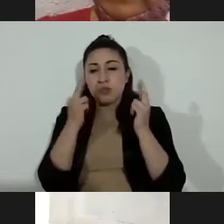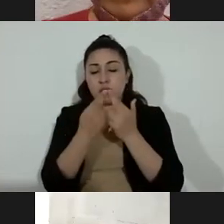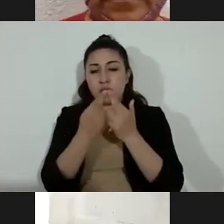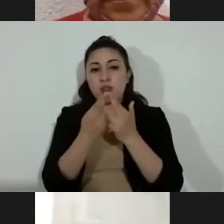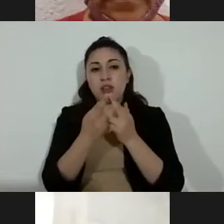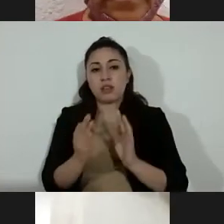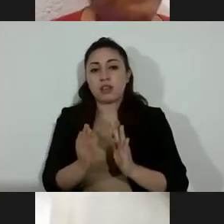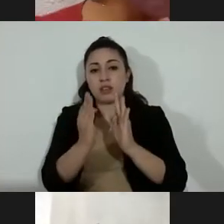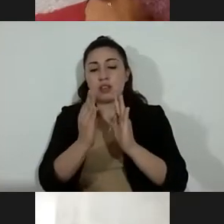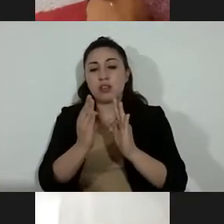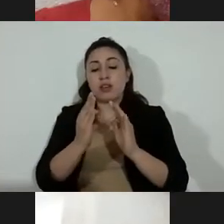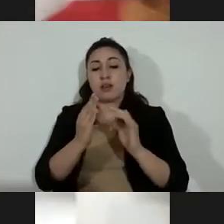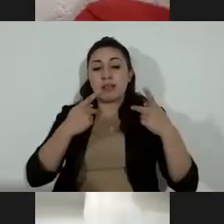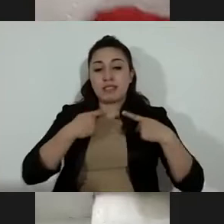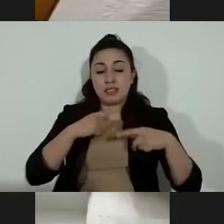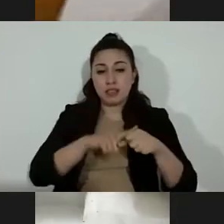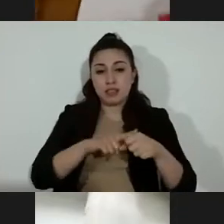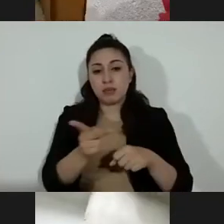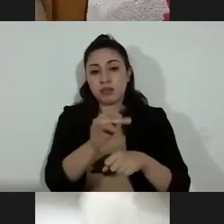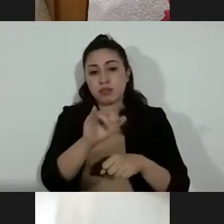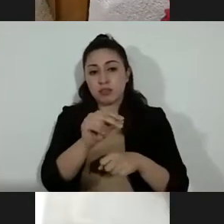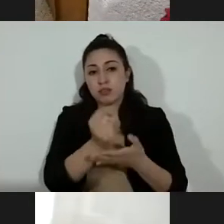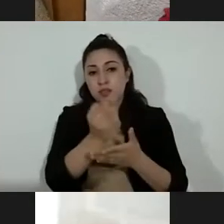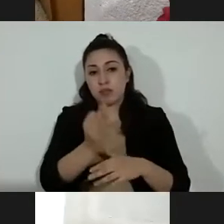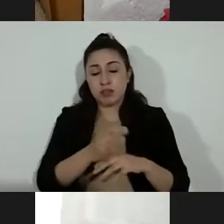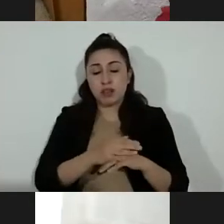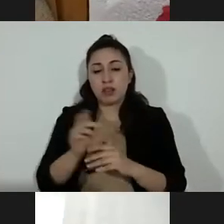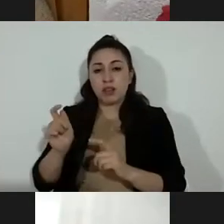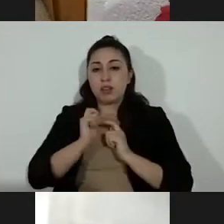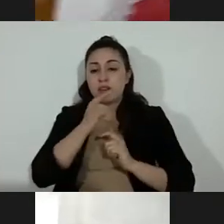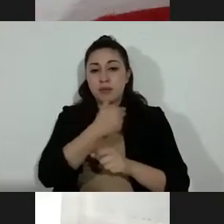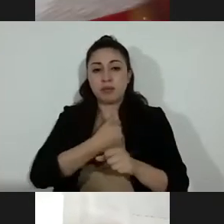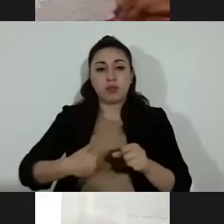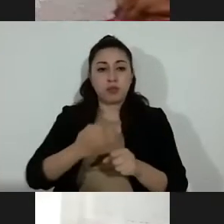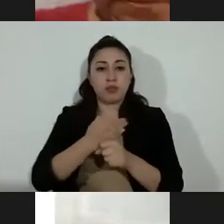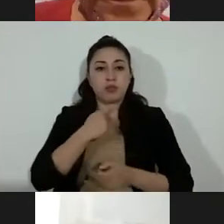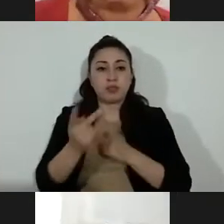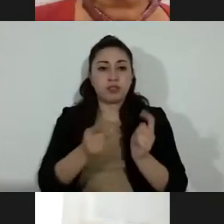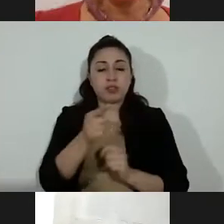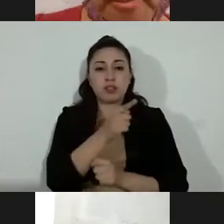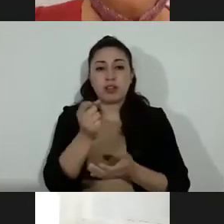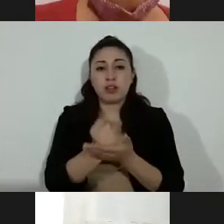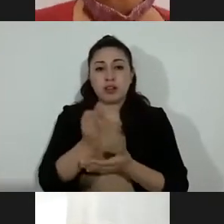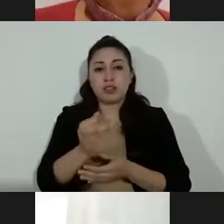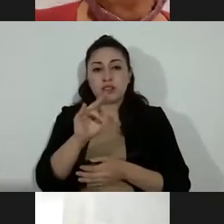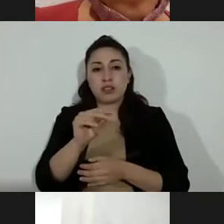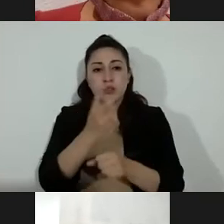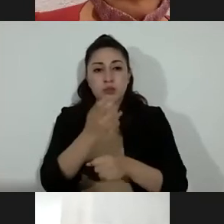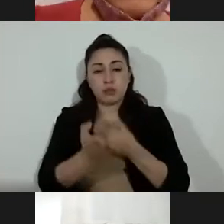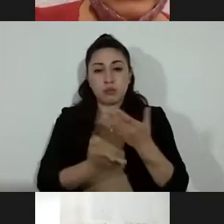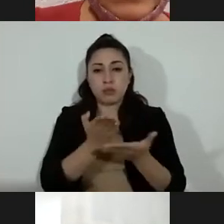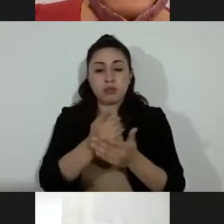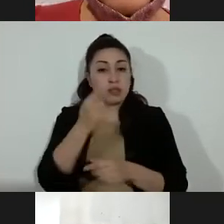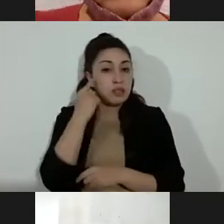Sí, diputado presidente. Por instrucciones de la presidencia se somete a votación la segunda modificación, por lo que procederé a mencionar su